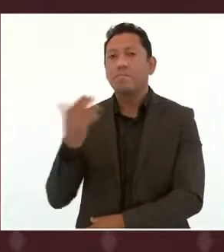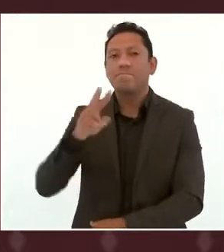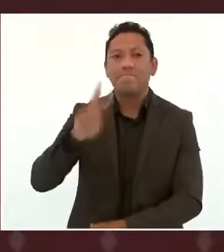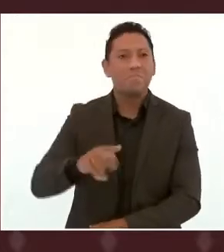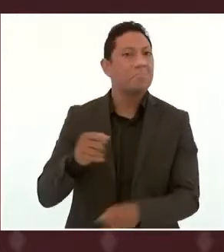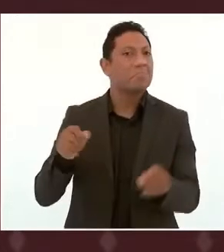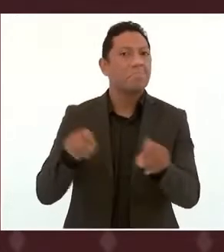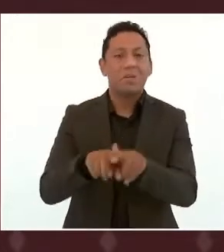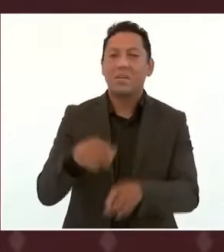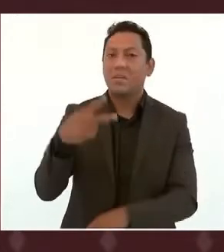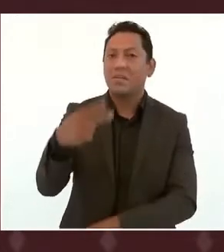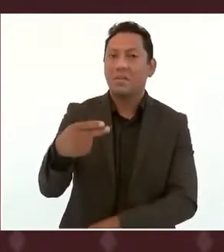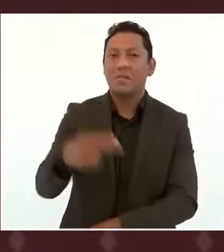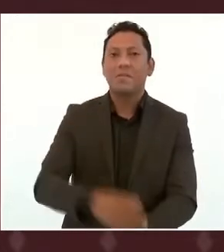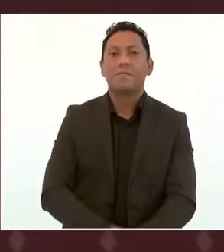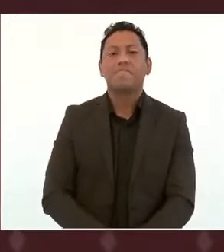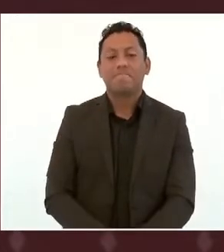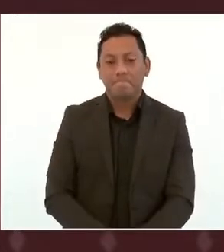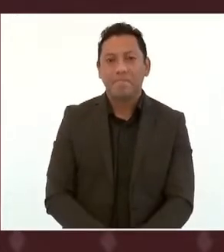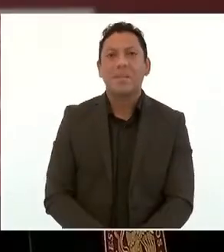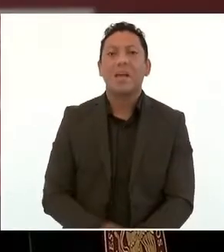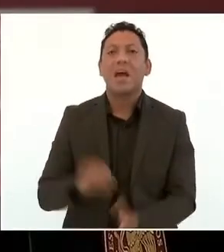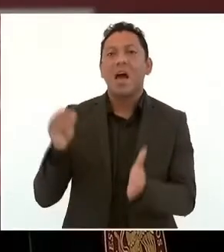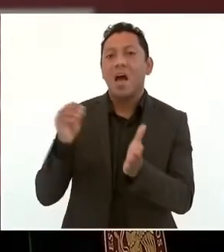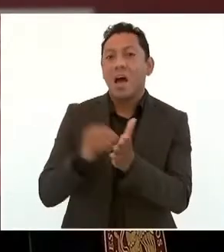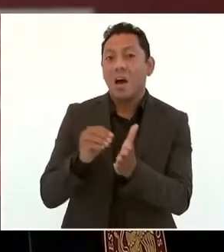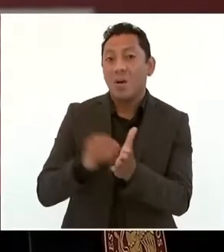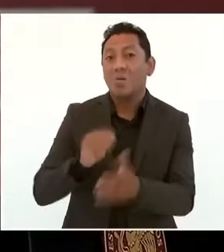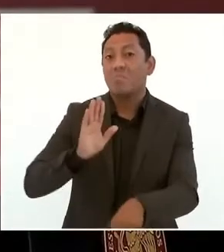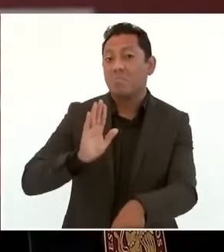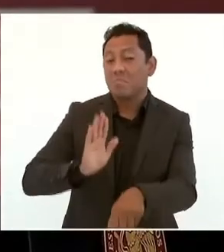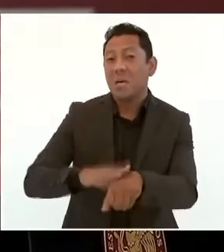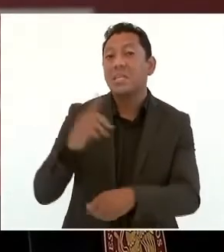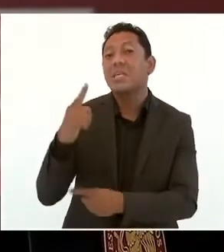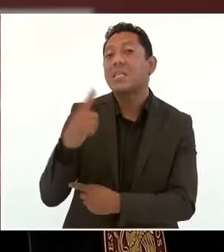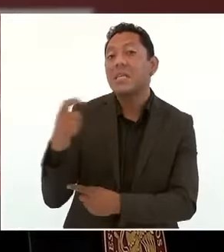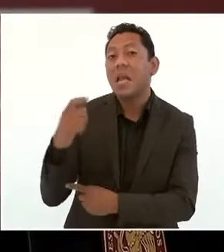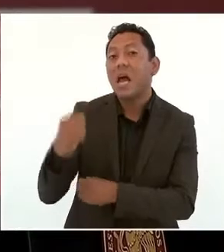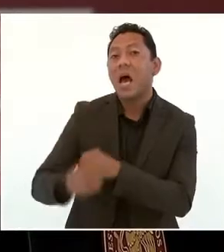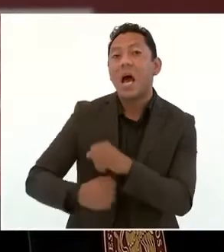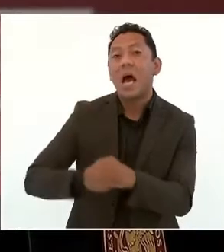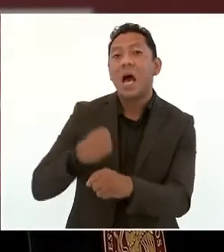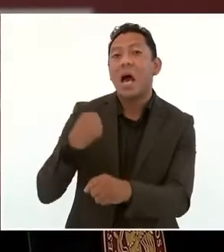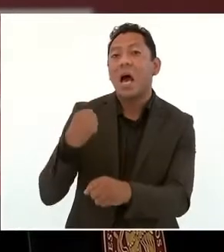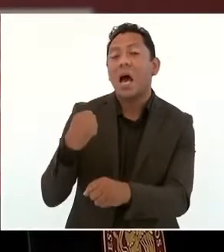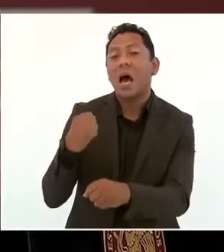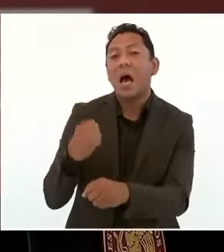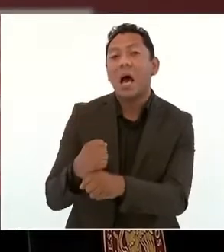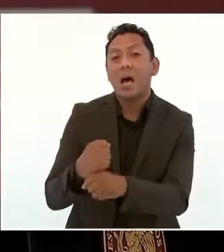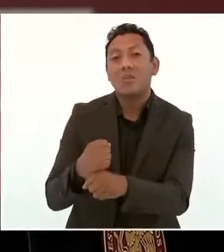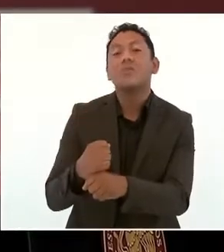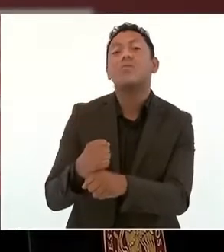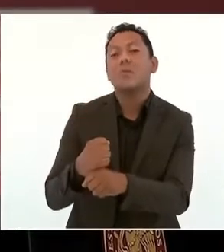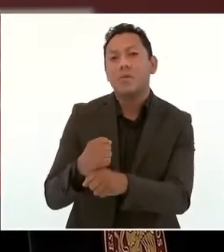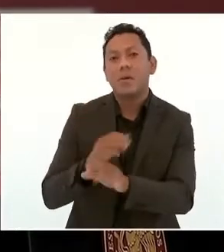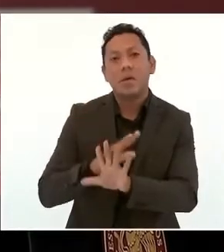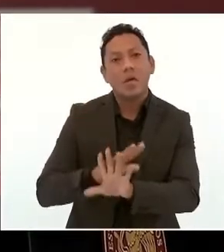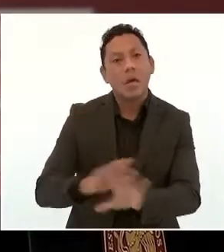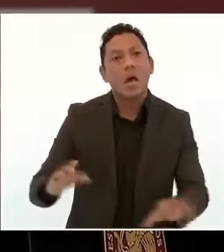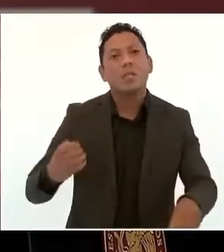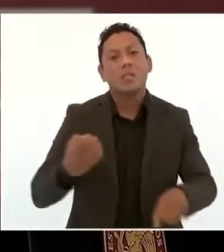también un poco más de 100 años, que fue abolida la esclavitud en